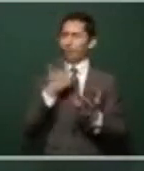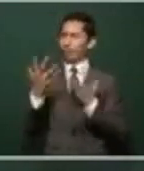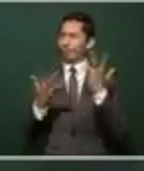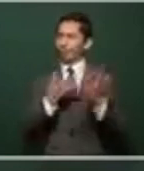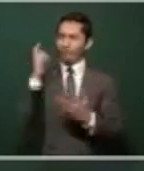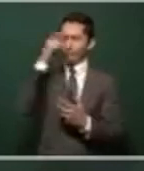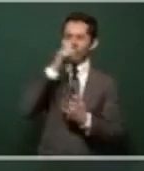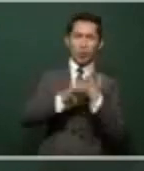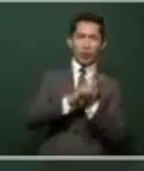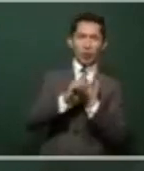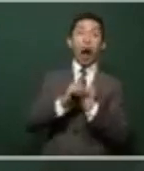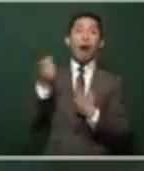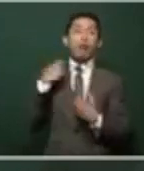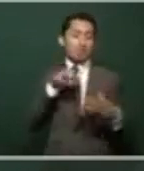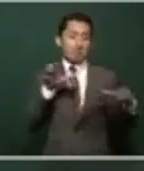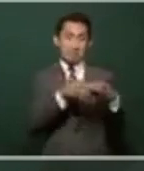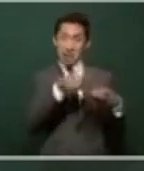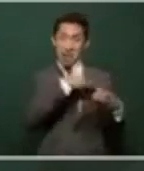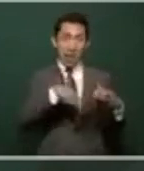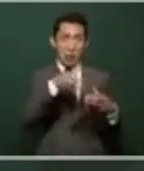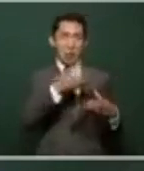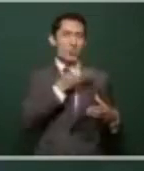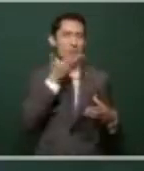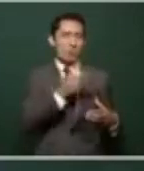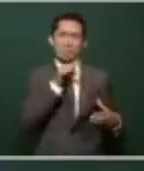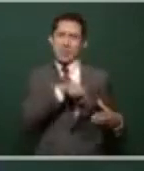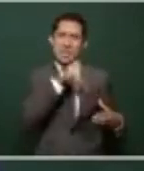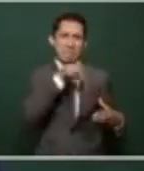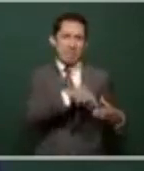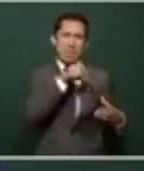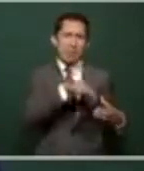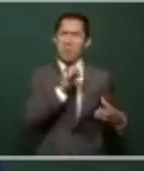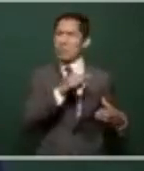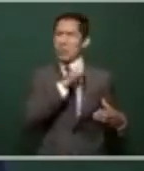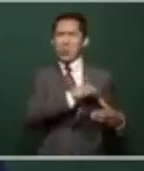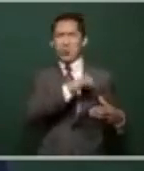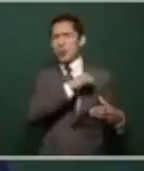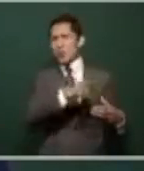Los conservadores se oponían